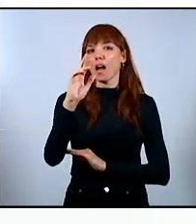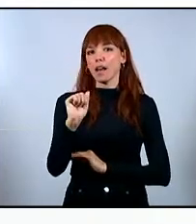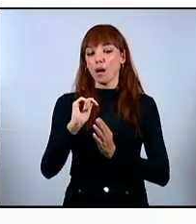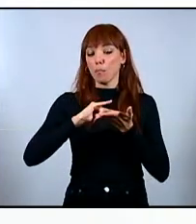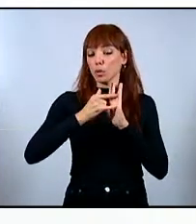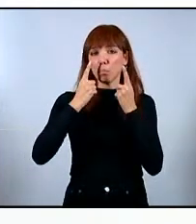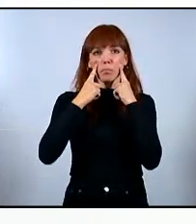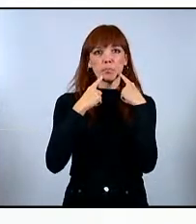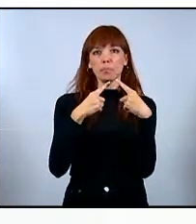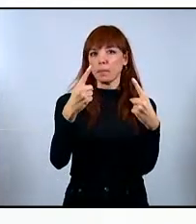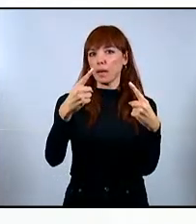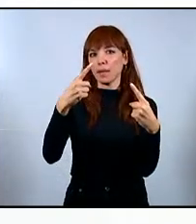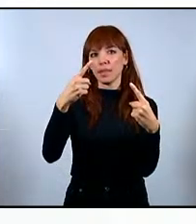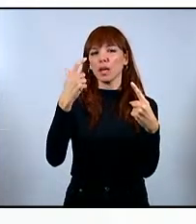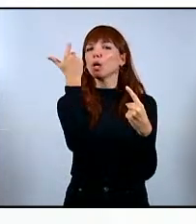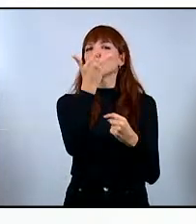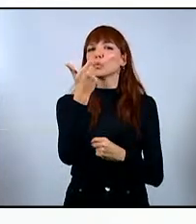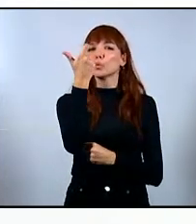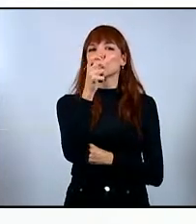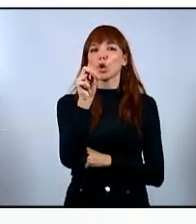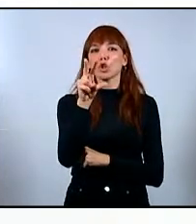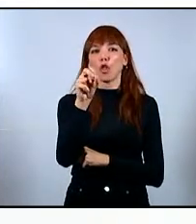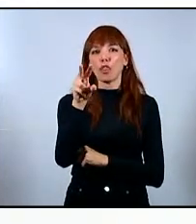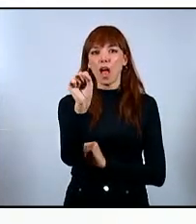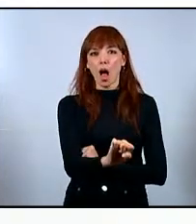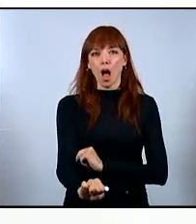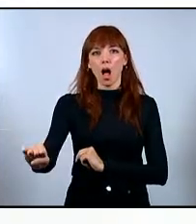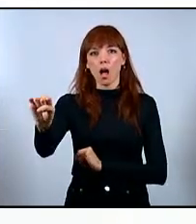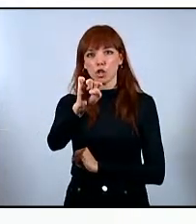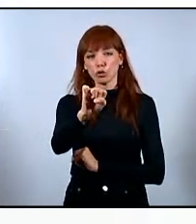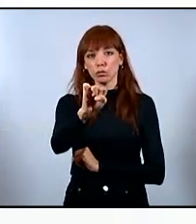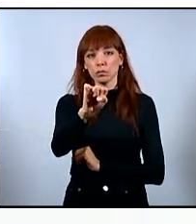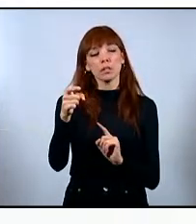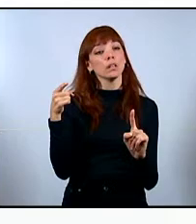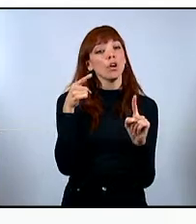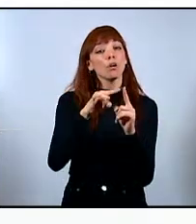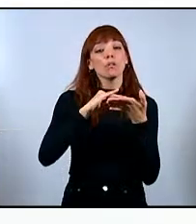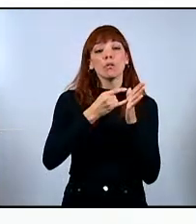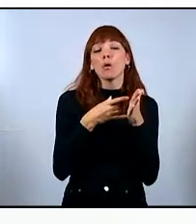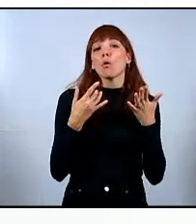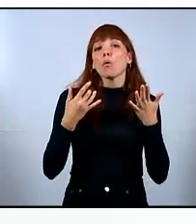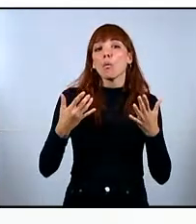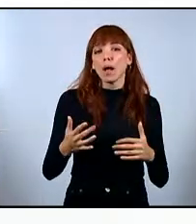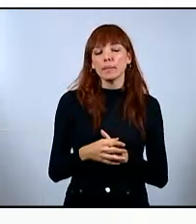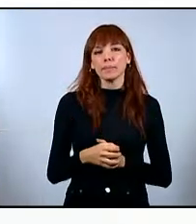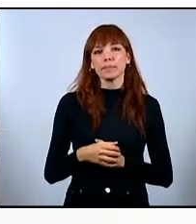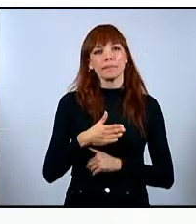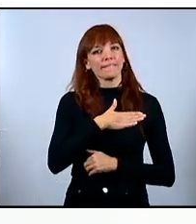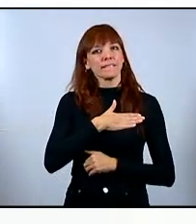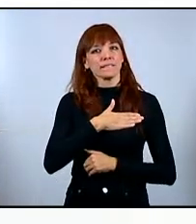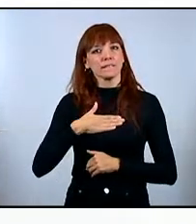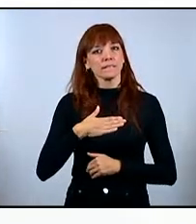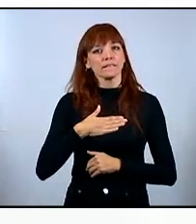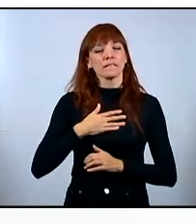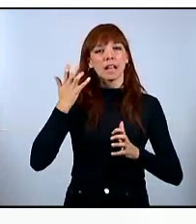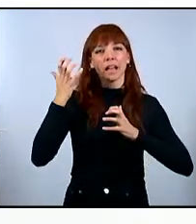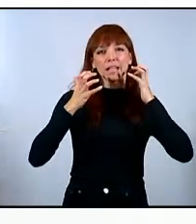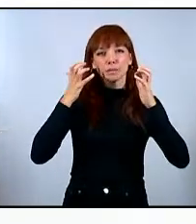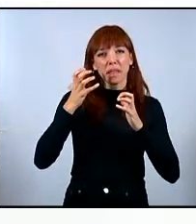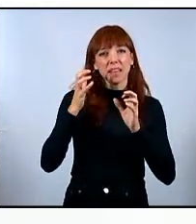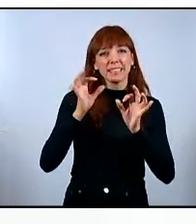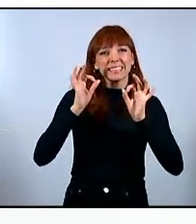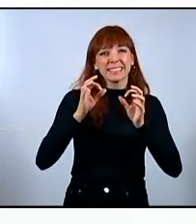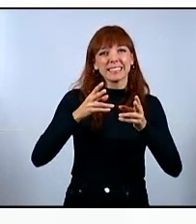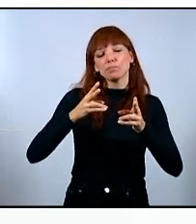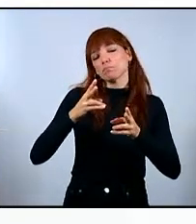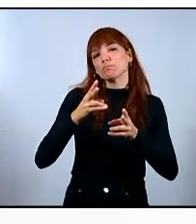que va a tener una vigencia de 12 años y su objetivo es preservar las especies cinegéticas del lugar.